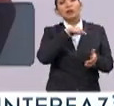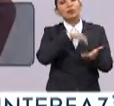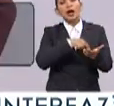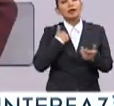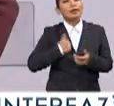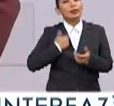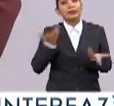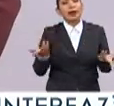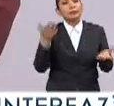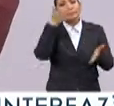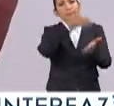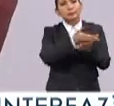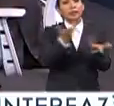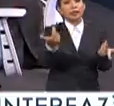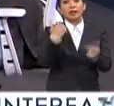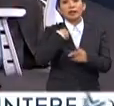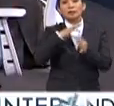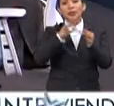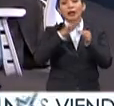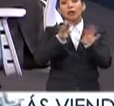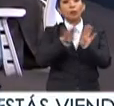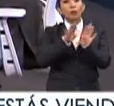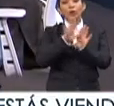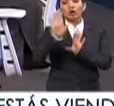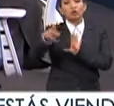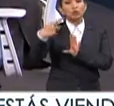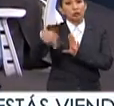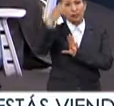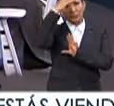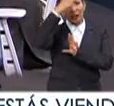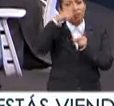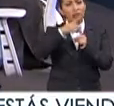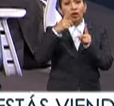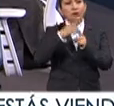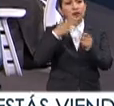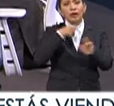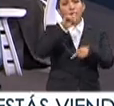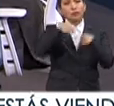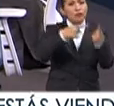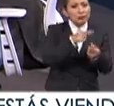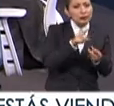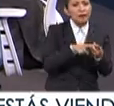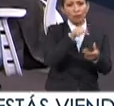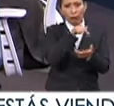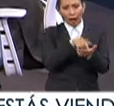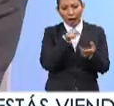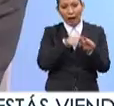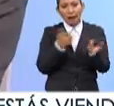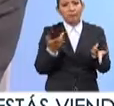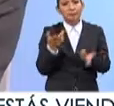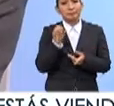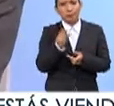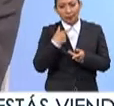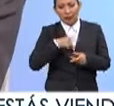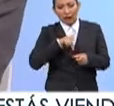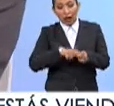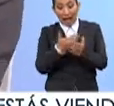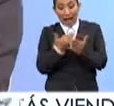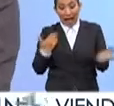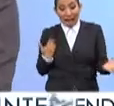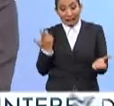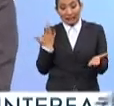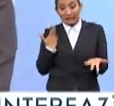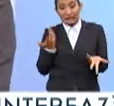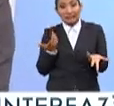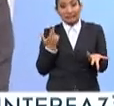canadá estuviste y práctica nos compuesta experiencia donde de dónde llegaste esta parte personal antes de hablar